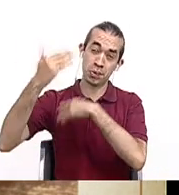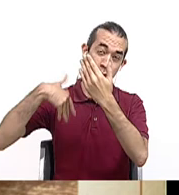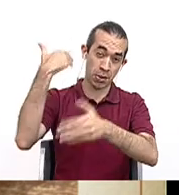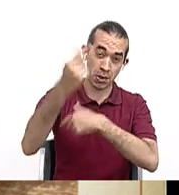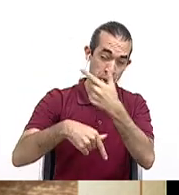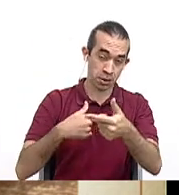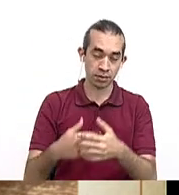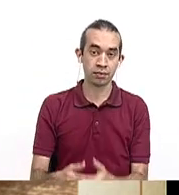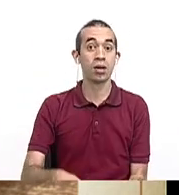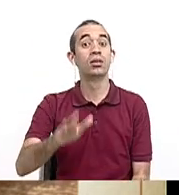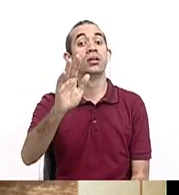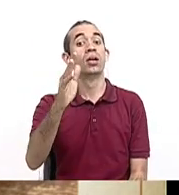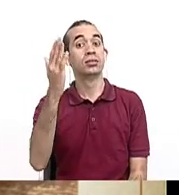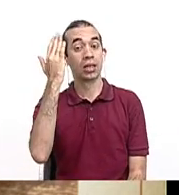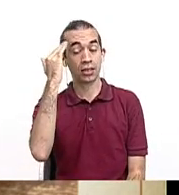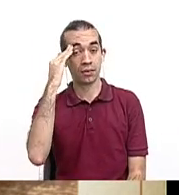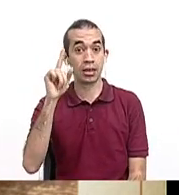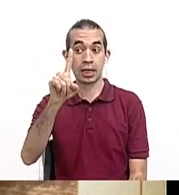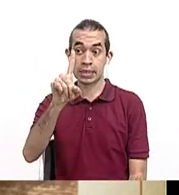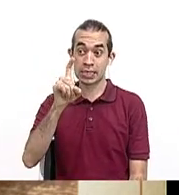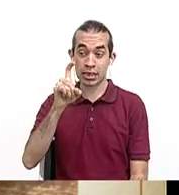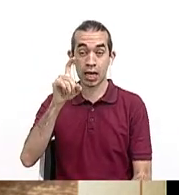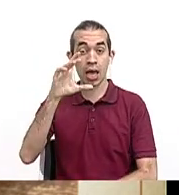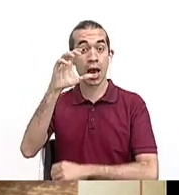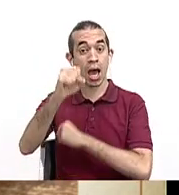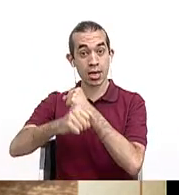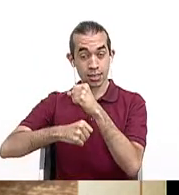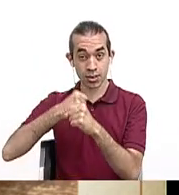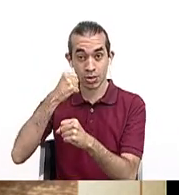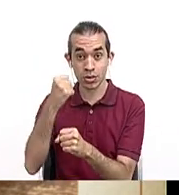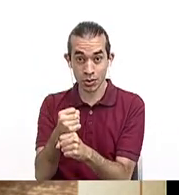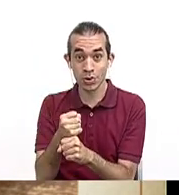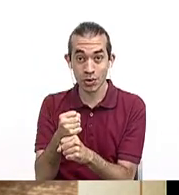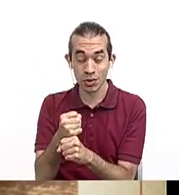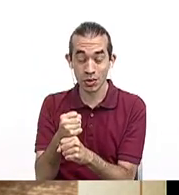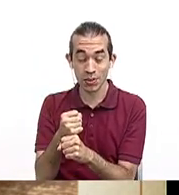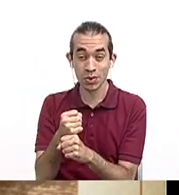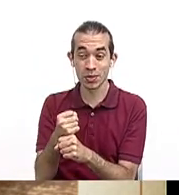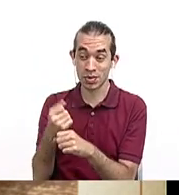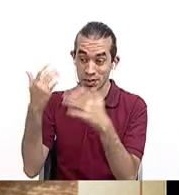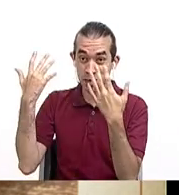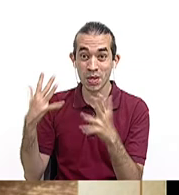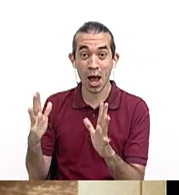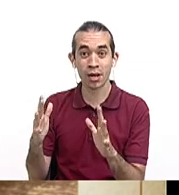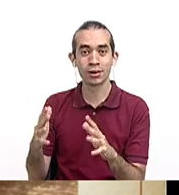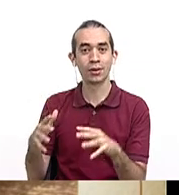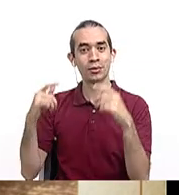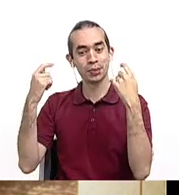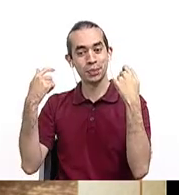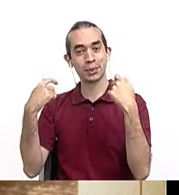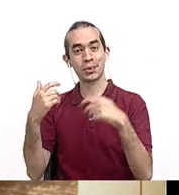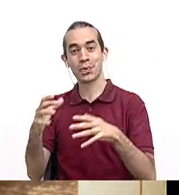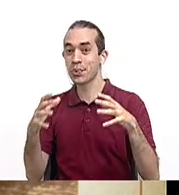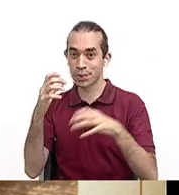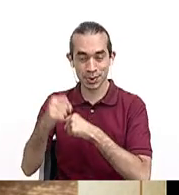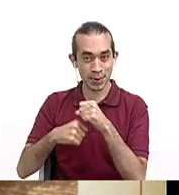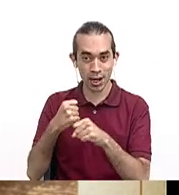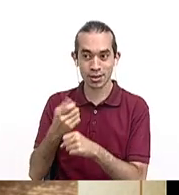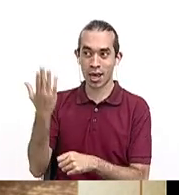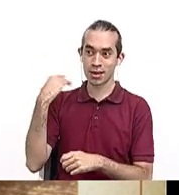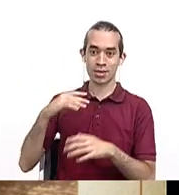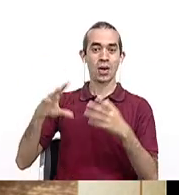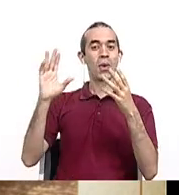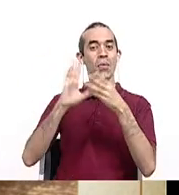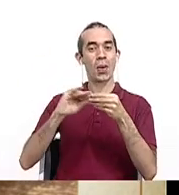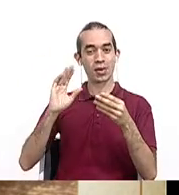se cumplen cien años cien años desde la publicación de los cuentos de mi tía las aventuras